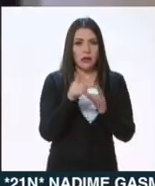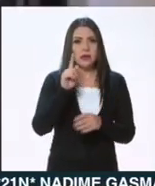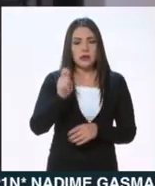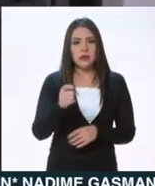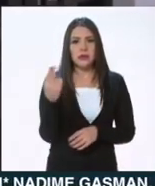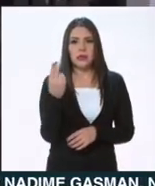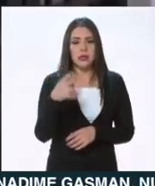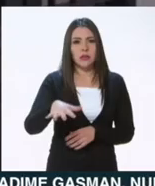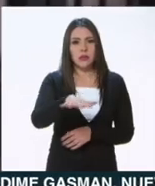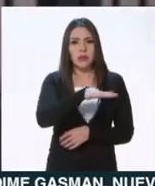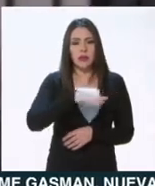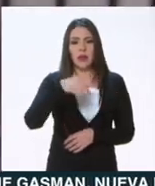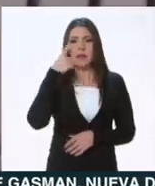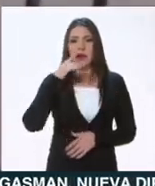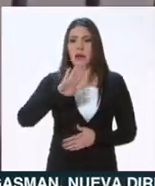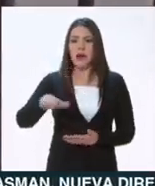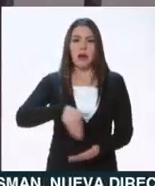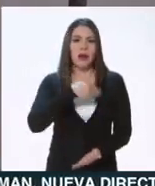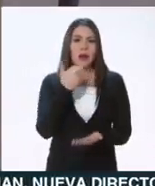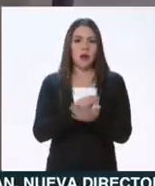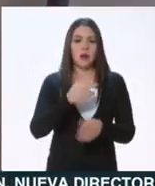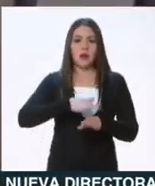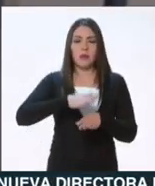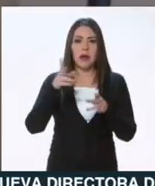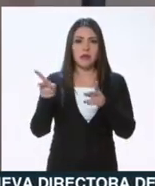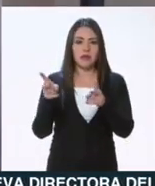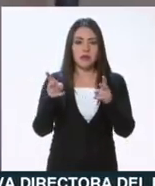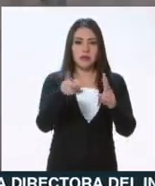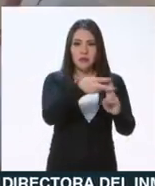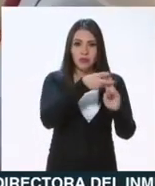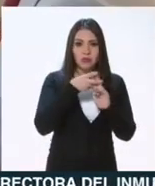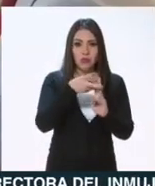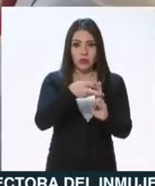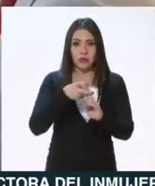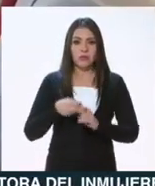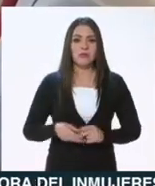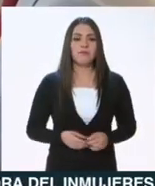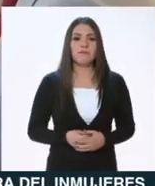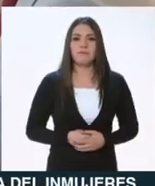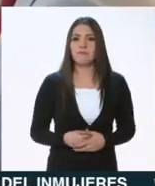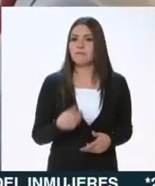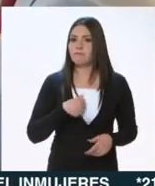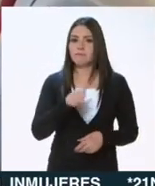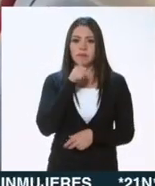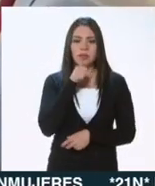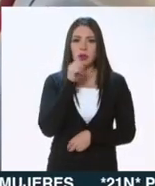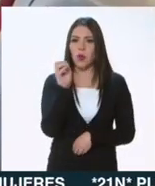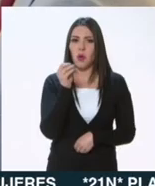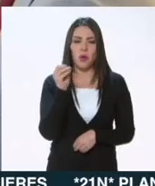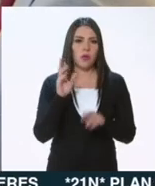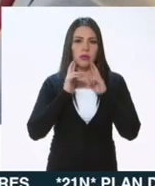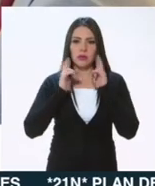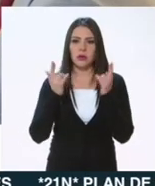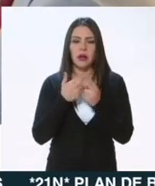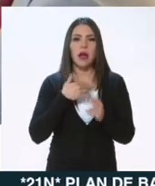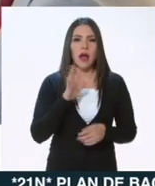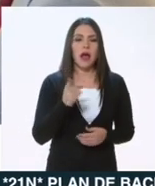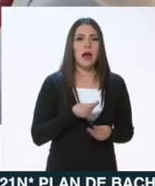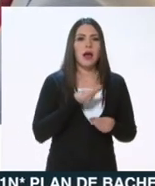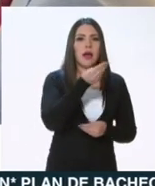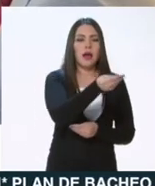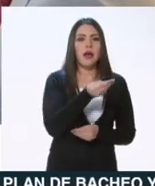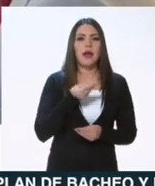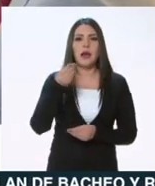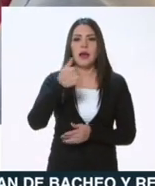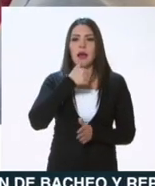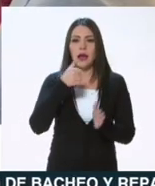necesidad enorme de que se acabe el delito del secuestro, que haya más voluntad? No me he reunido con ellas, pero sí les envié una carta a cada una, tanto a la